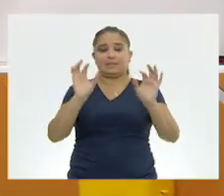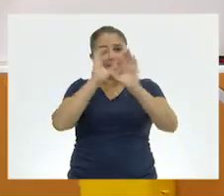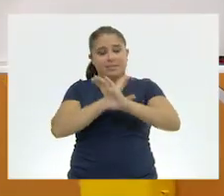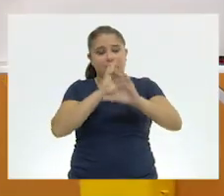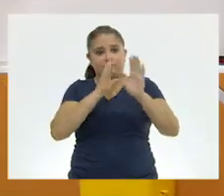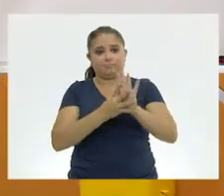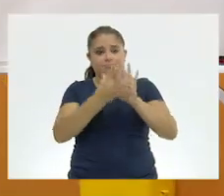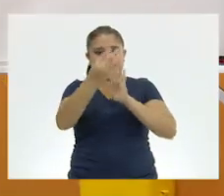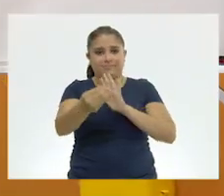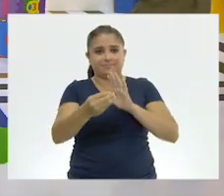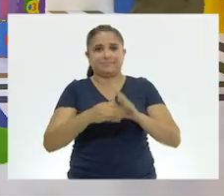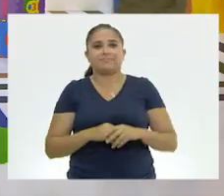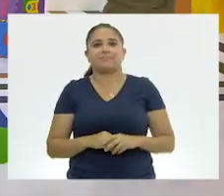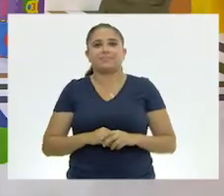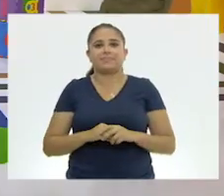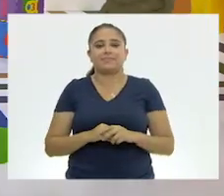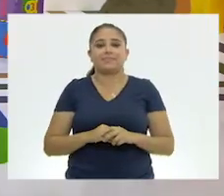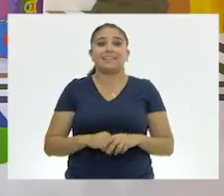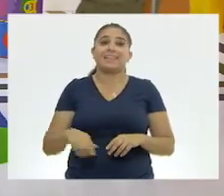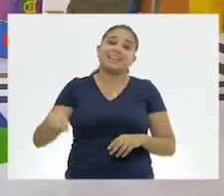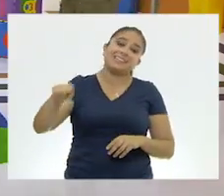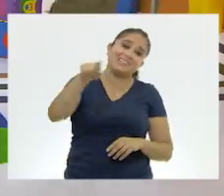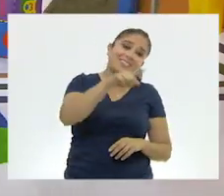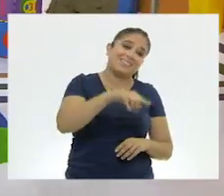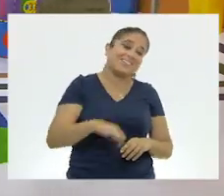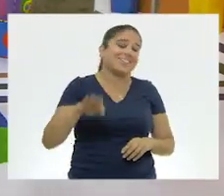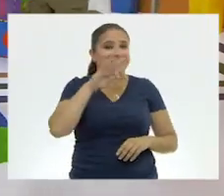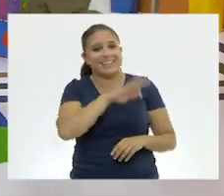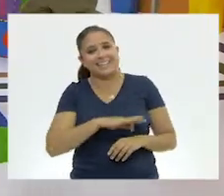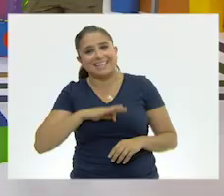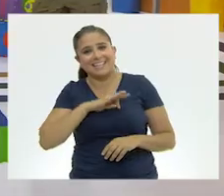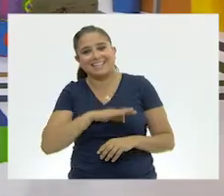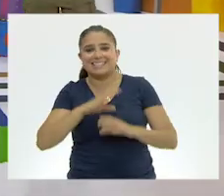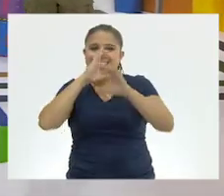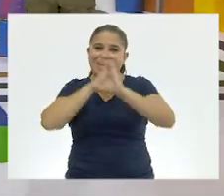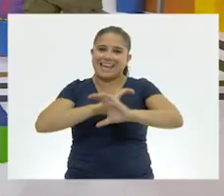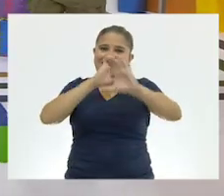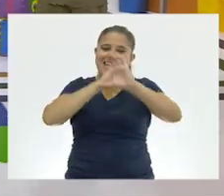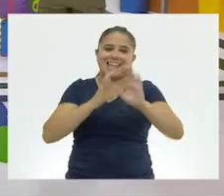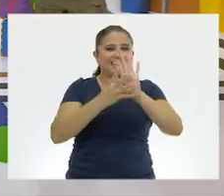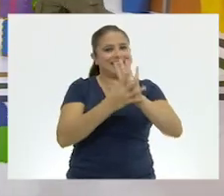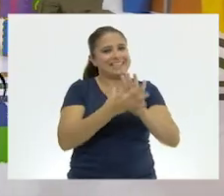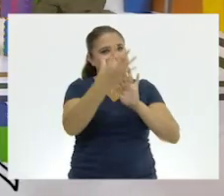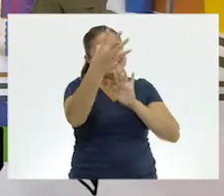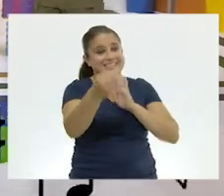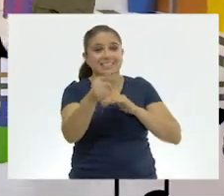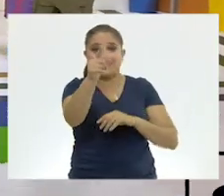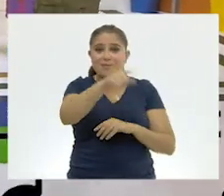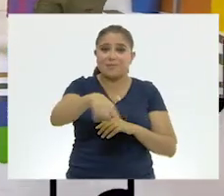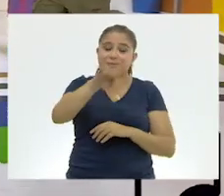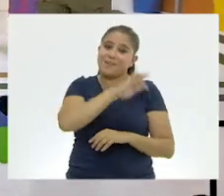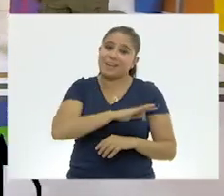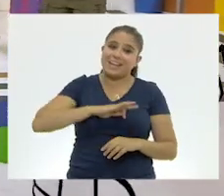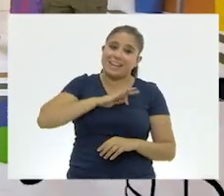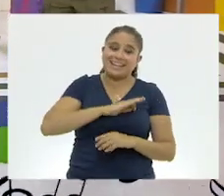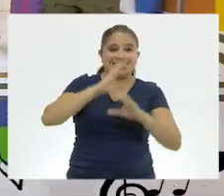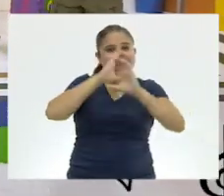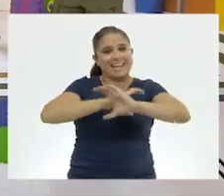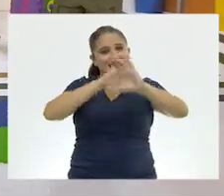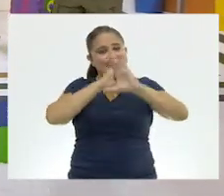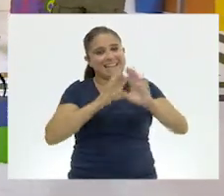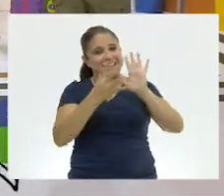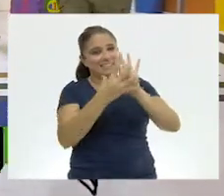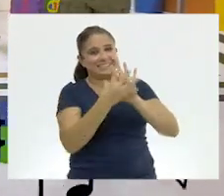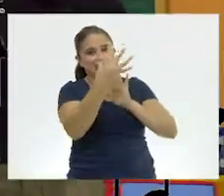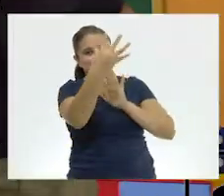repiten. Dice, si eres feliz, canta conmigo. Si eres feliz, canta